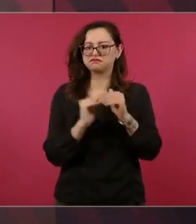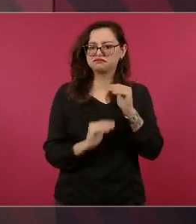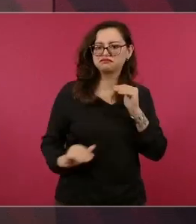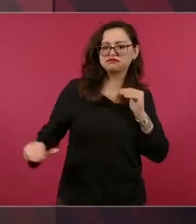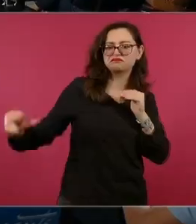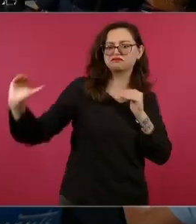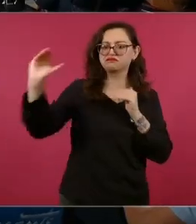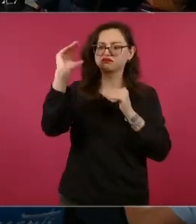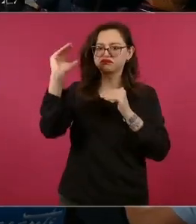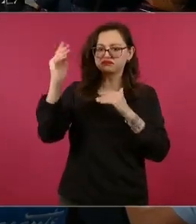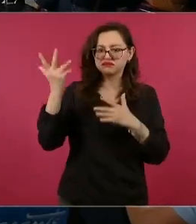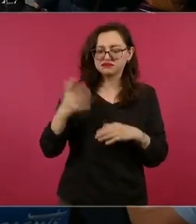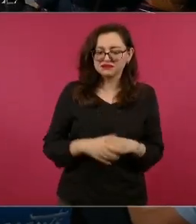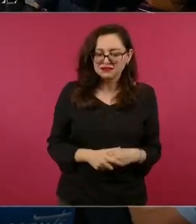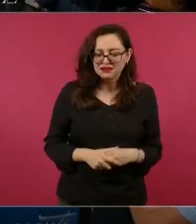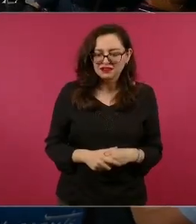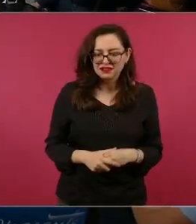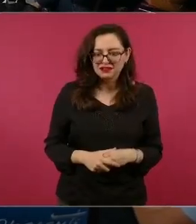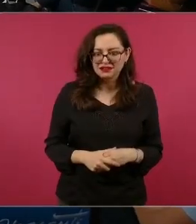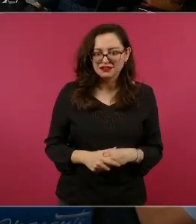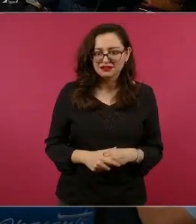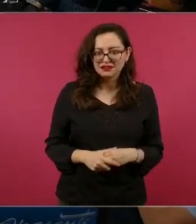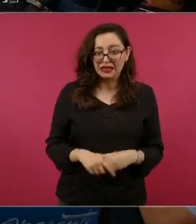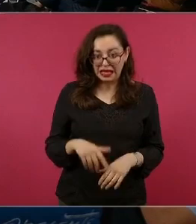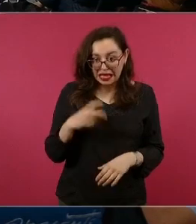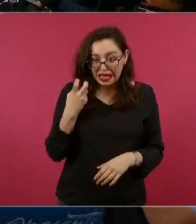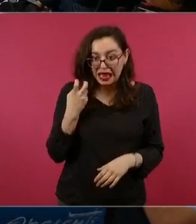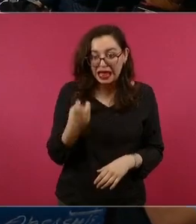Y llevar a la práctica eso